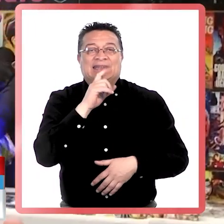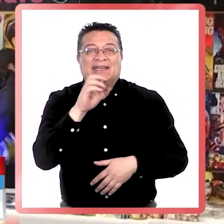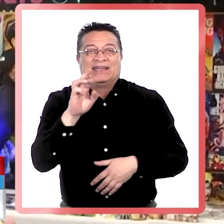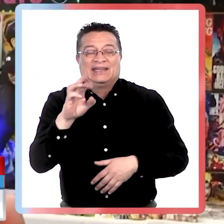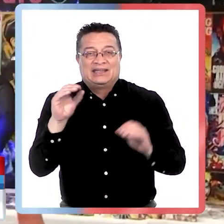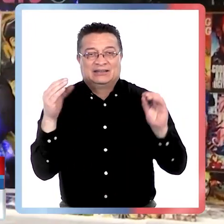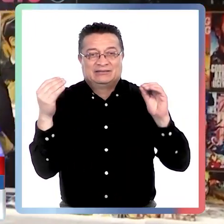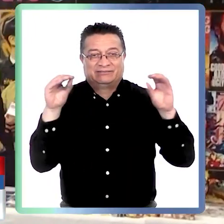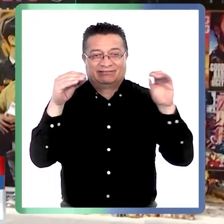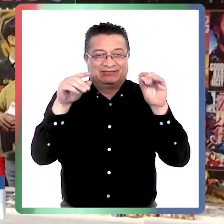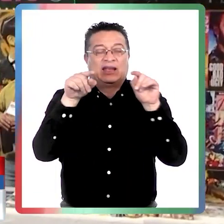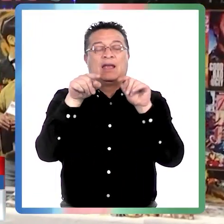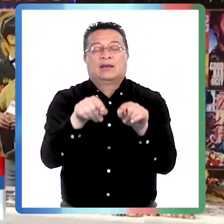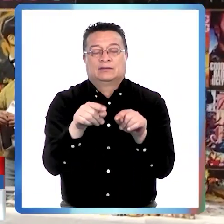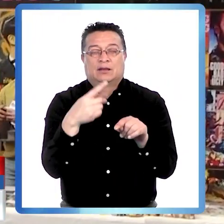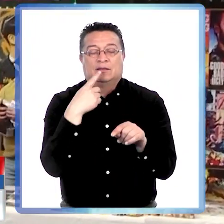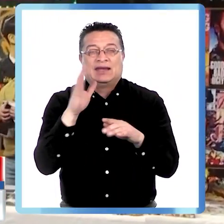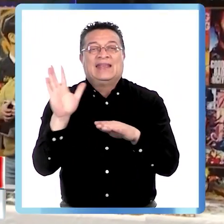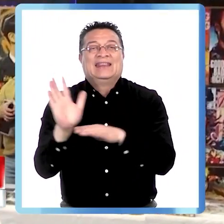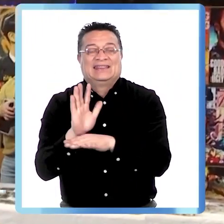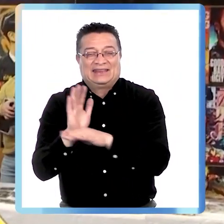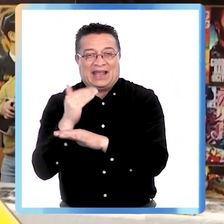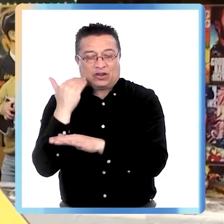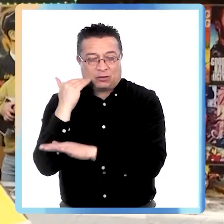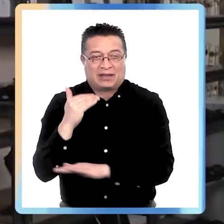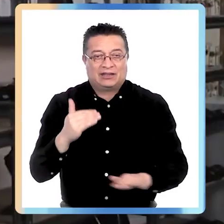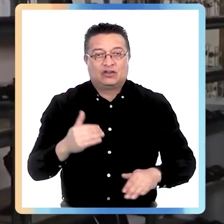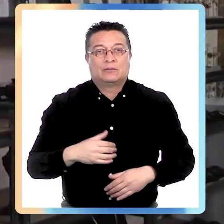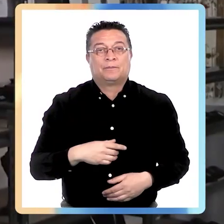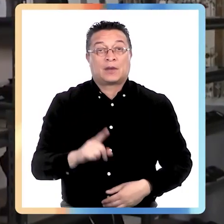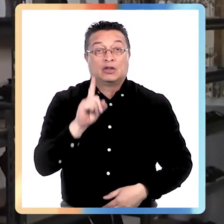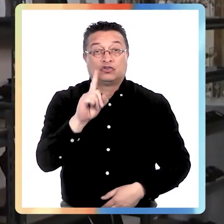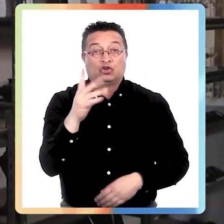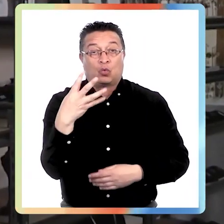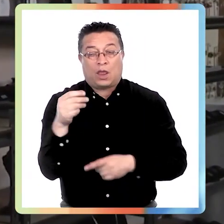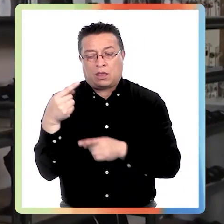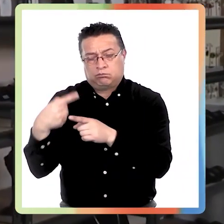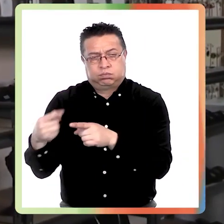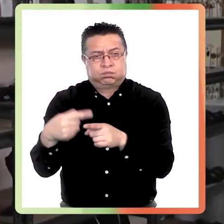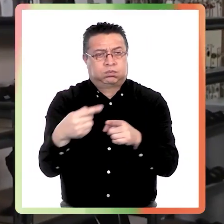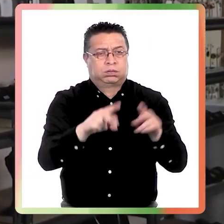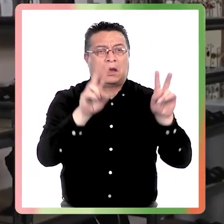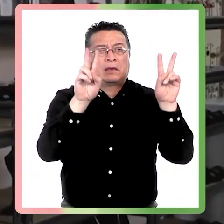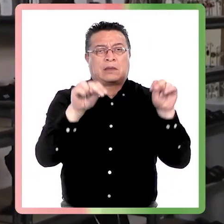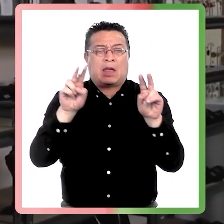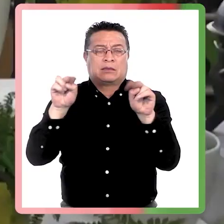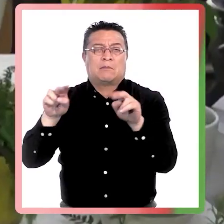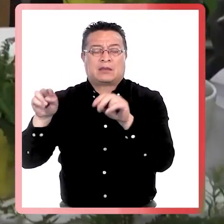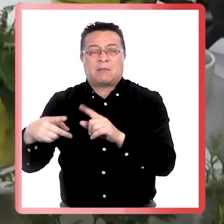las 4 a las 7, de títeres y teatro para niños. Son 140 stands de diversos